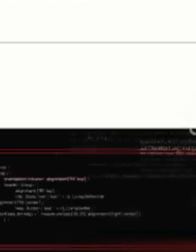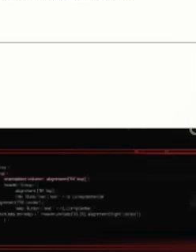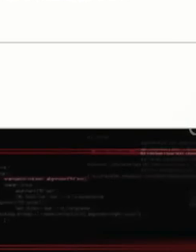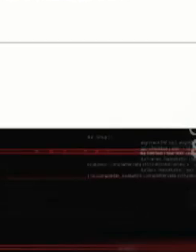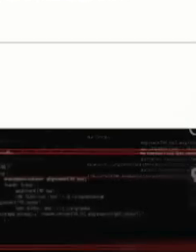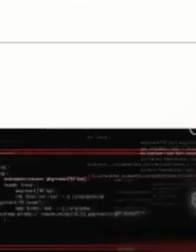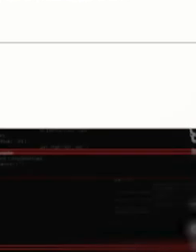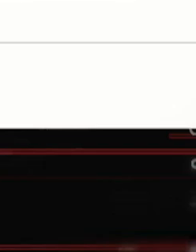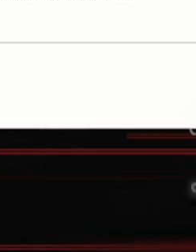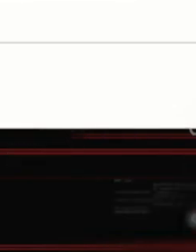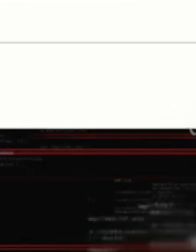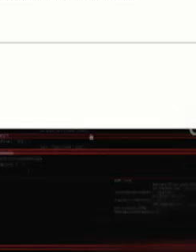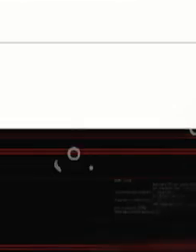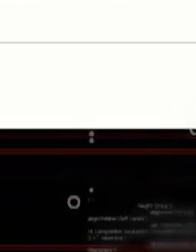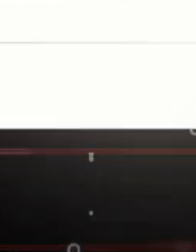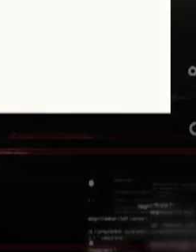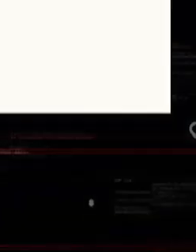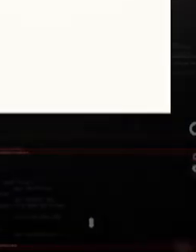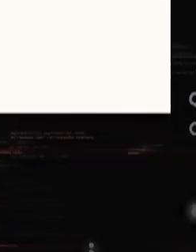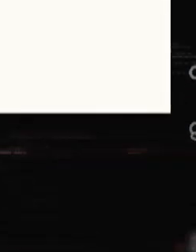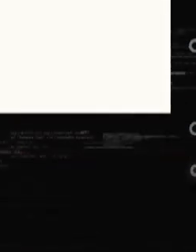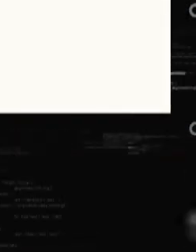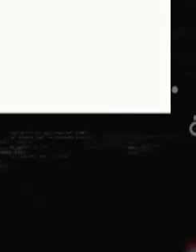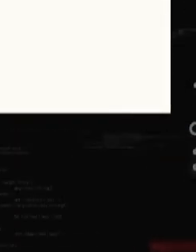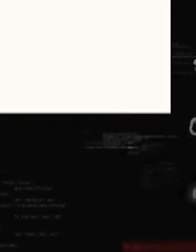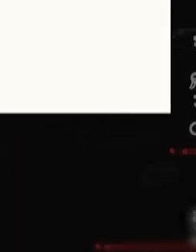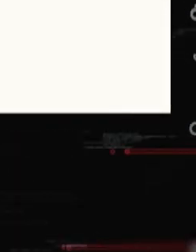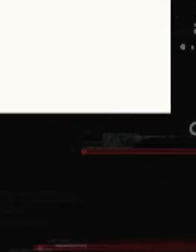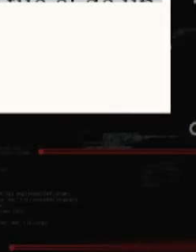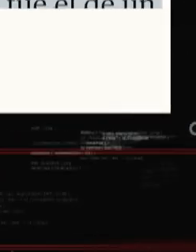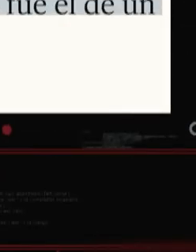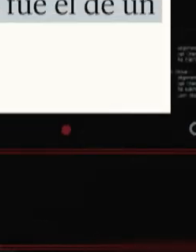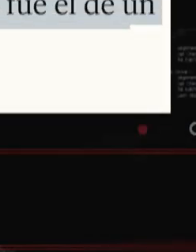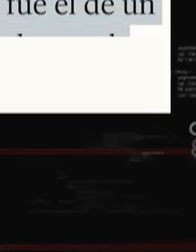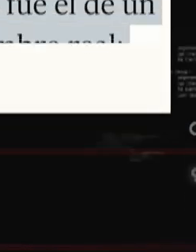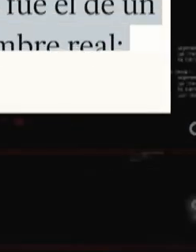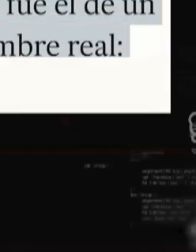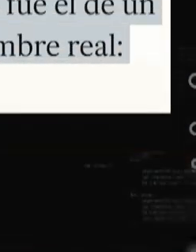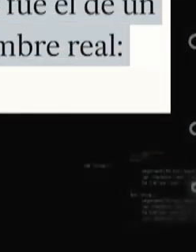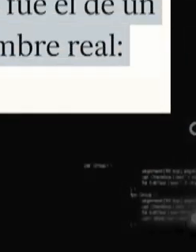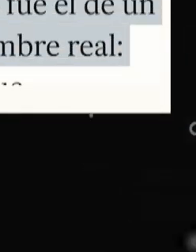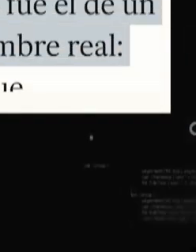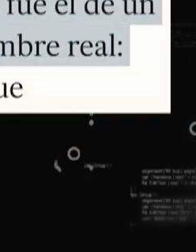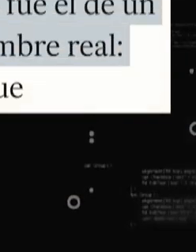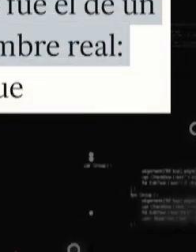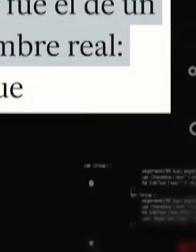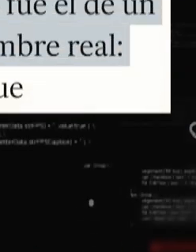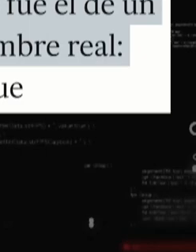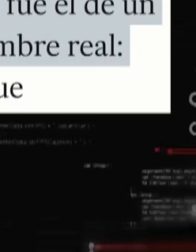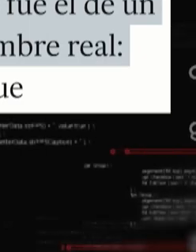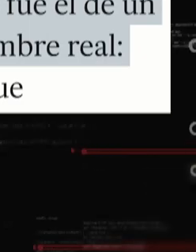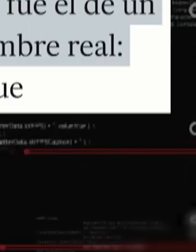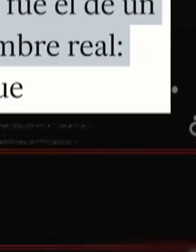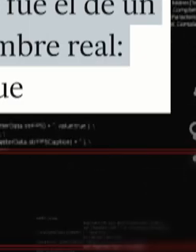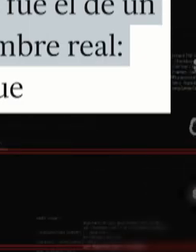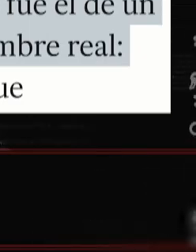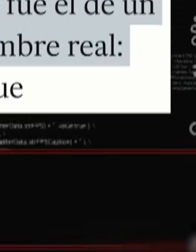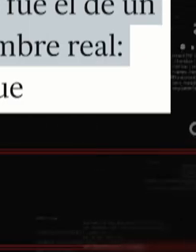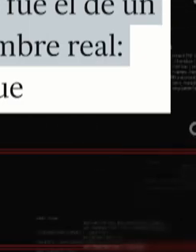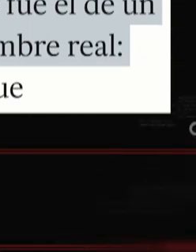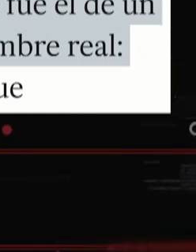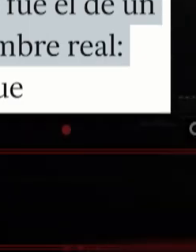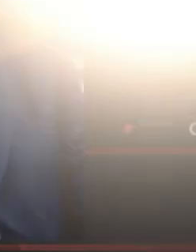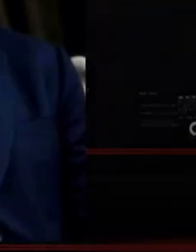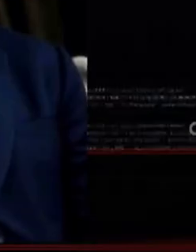como Jennifer, quien desde 2010 fue testigo protegido de la DEA y del gobierno de México, entonces encabezado por